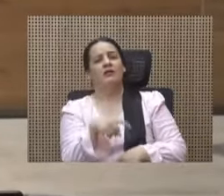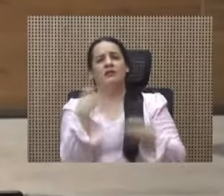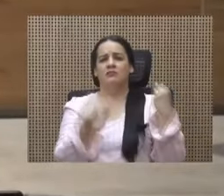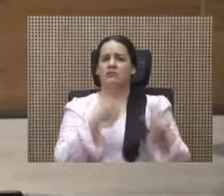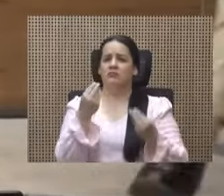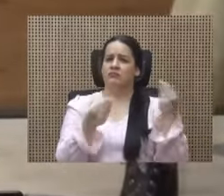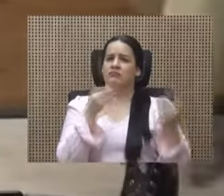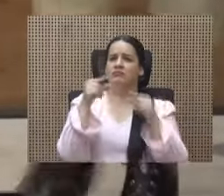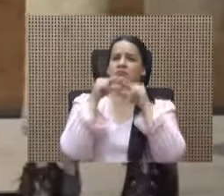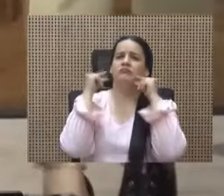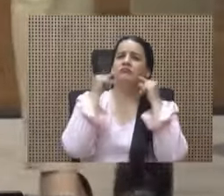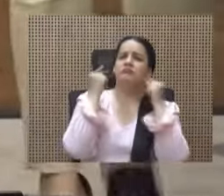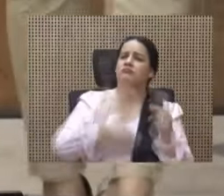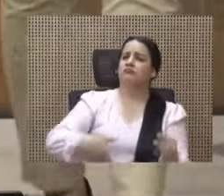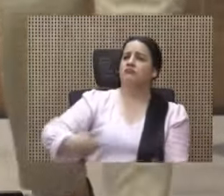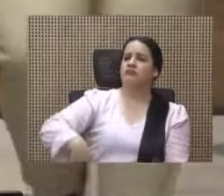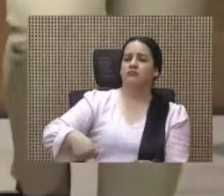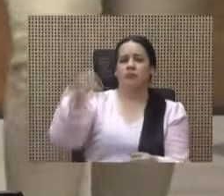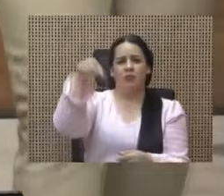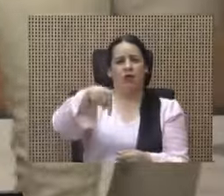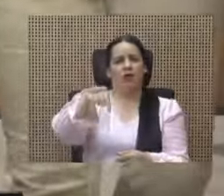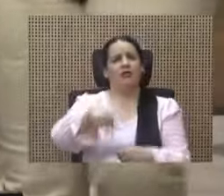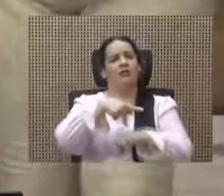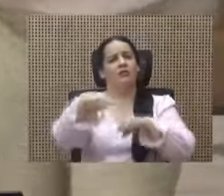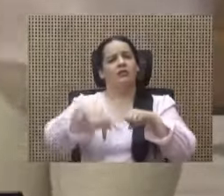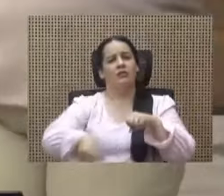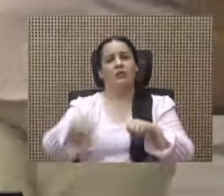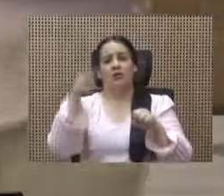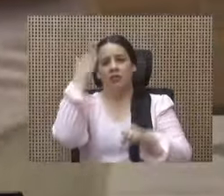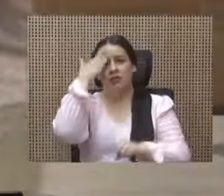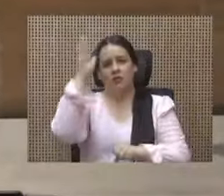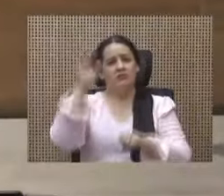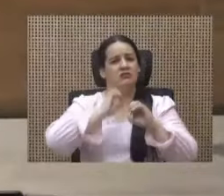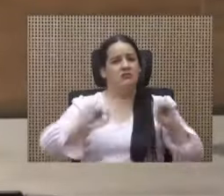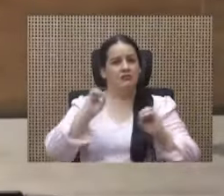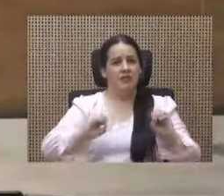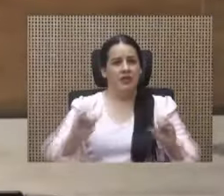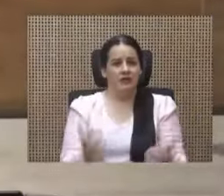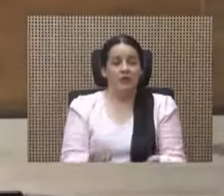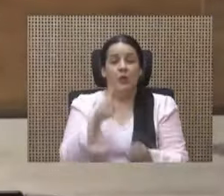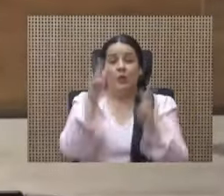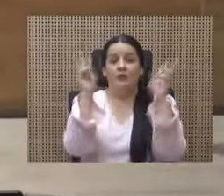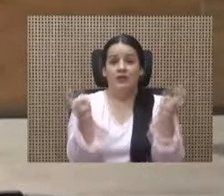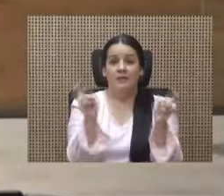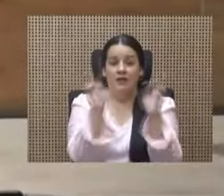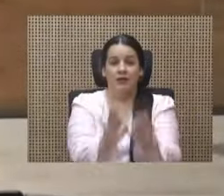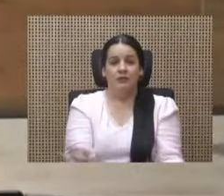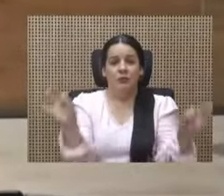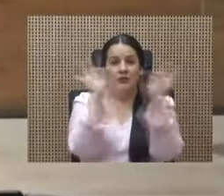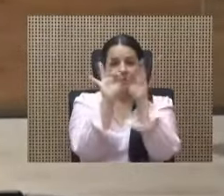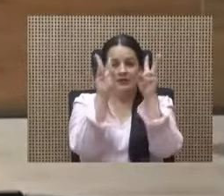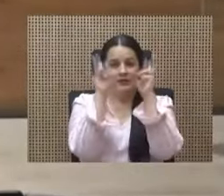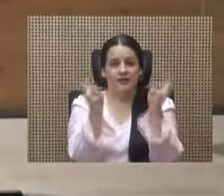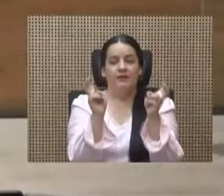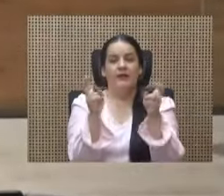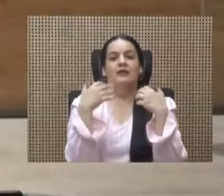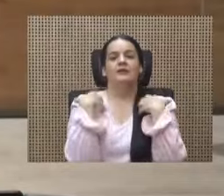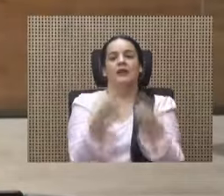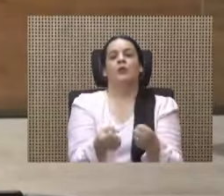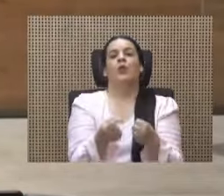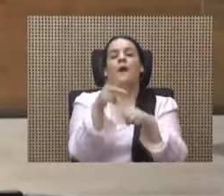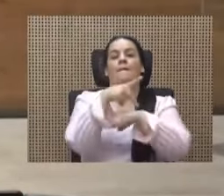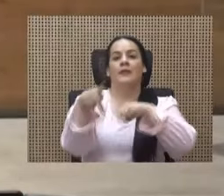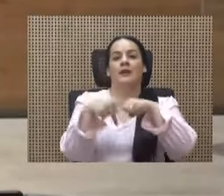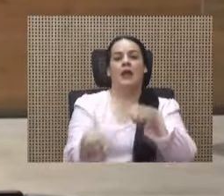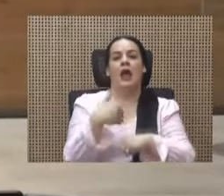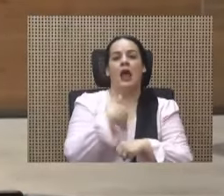Rodrigo Chávez por Pérez Zeledón? Nadie sabe. Pero un tema trascendental como lo es el tema de la salud, resulta en que Pérez Zeledón hay un